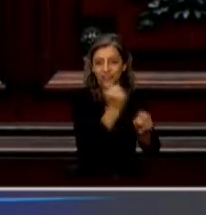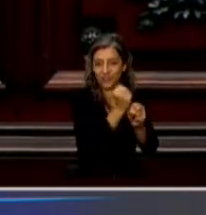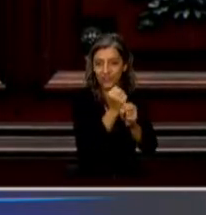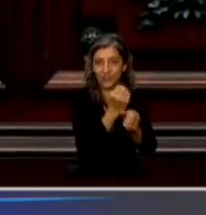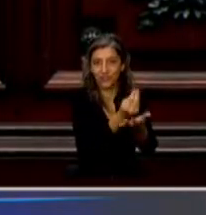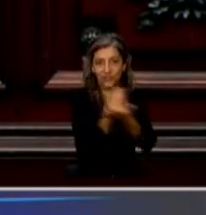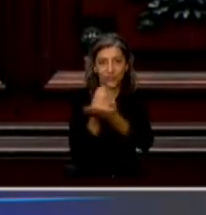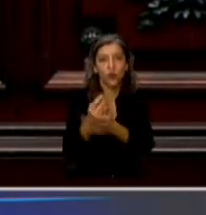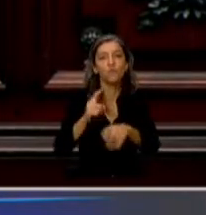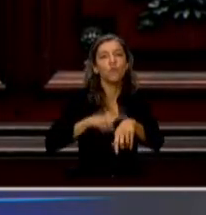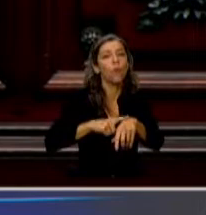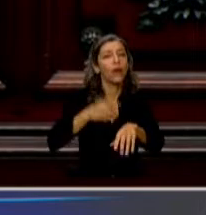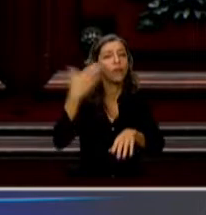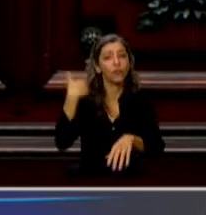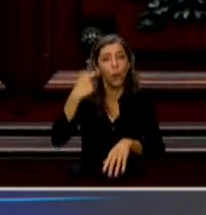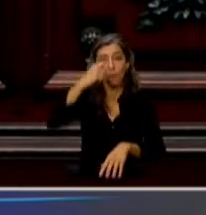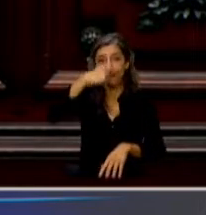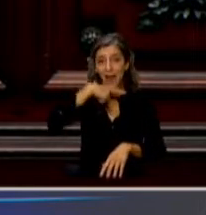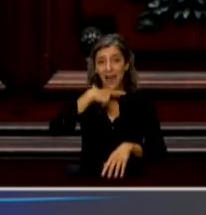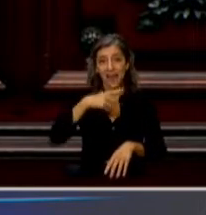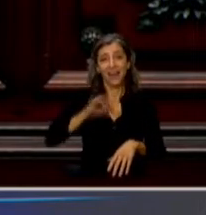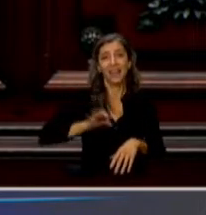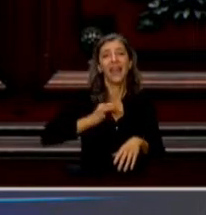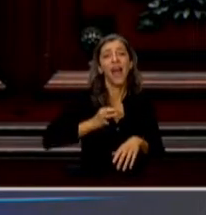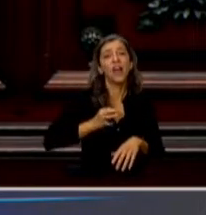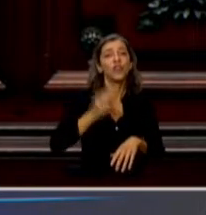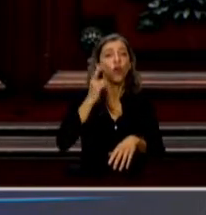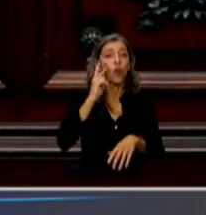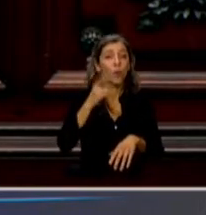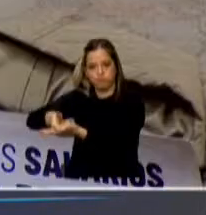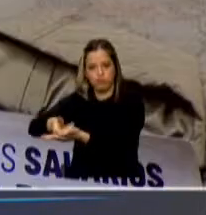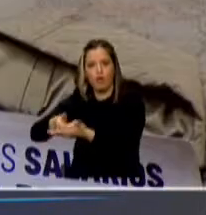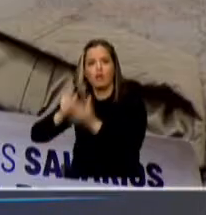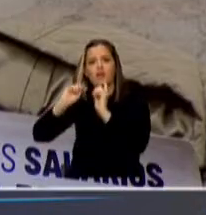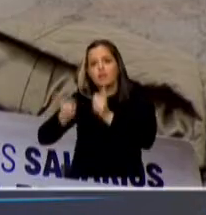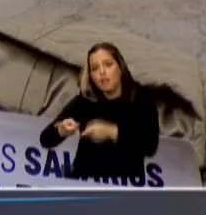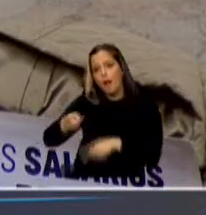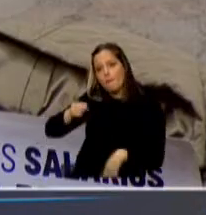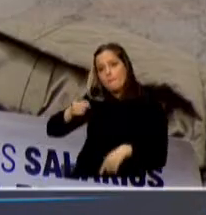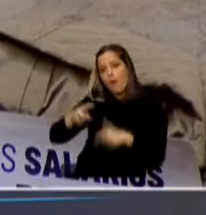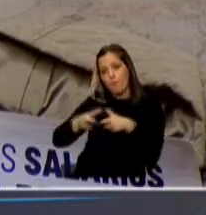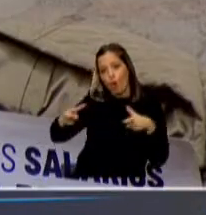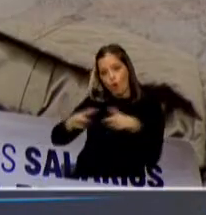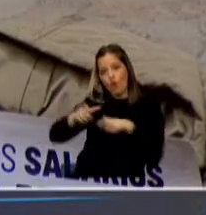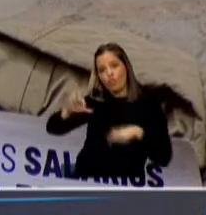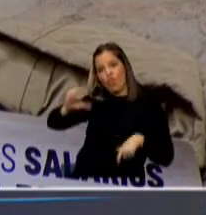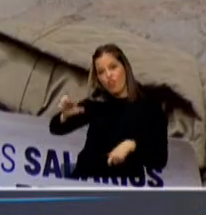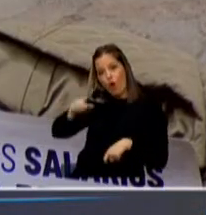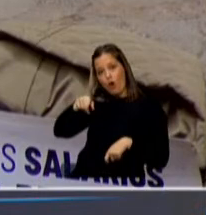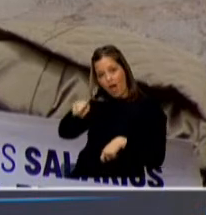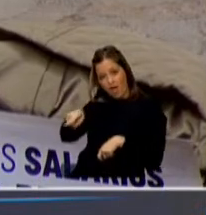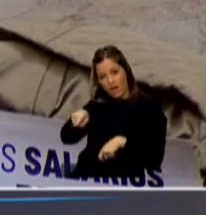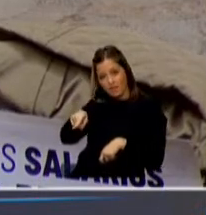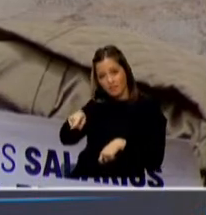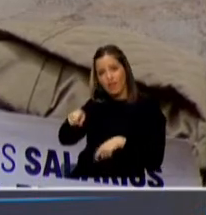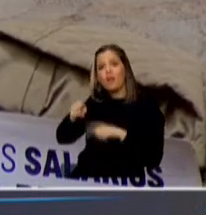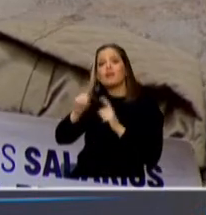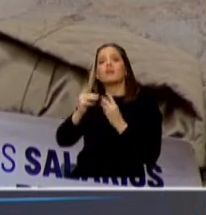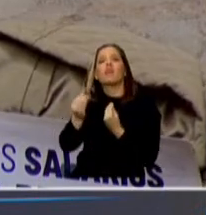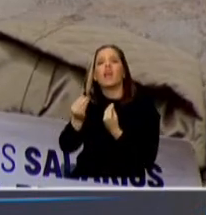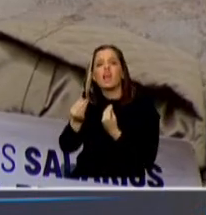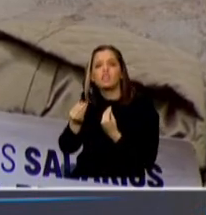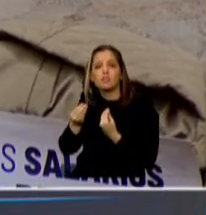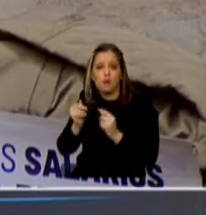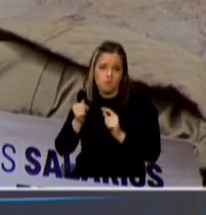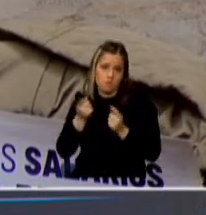más candidatos, ¿no? ¿Ustedes creen que está todo encaminado para que hayan dos candidatos solamente? ¿Está Juan Grabois? Porque Juan Grabois salió